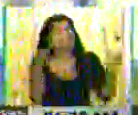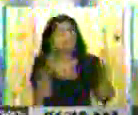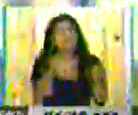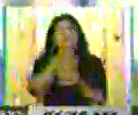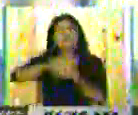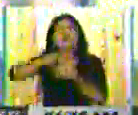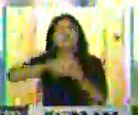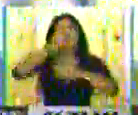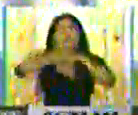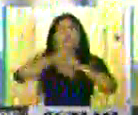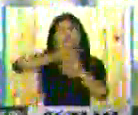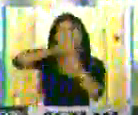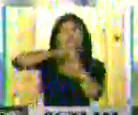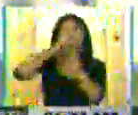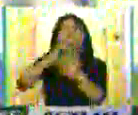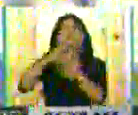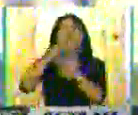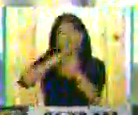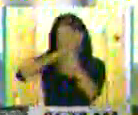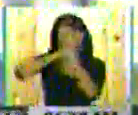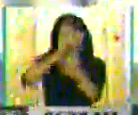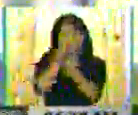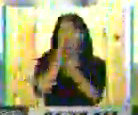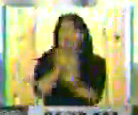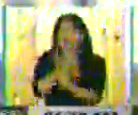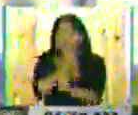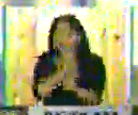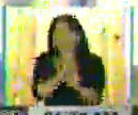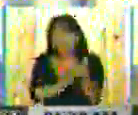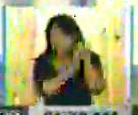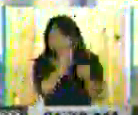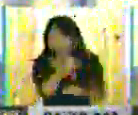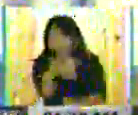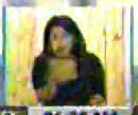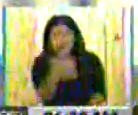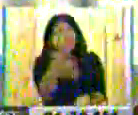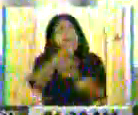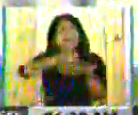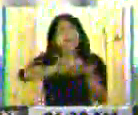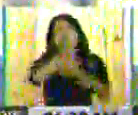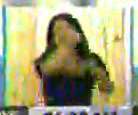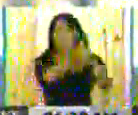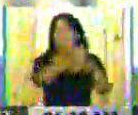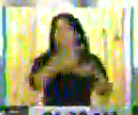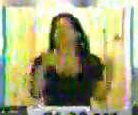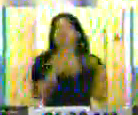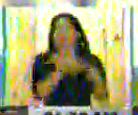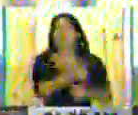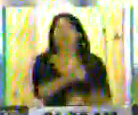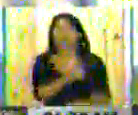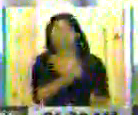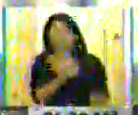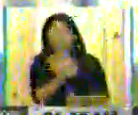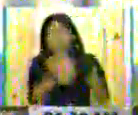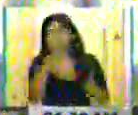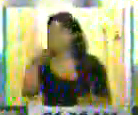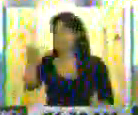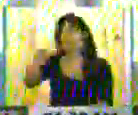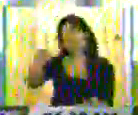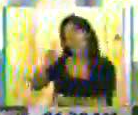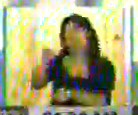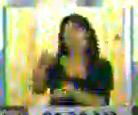el secretario general de la MUD? Si ellos envían al secretario general de la MUD y ahora el secretario general de la MUD no representa a nadie, díganme ustedes con quién se